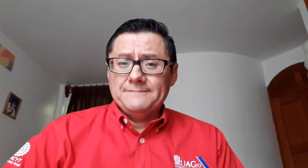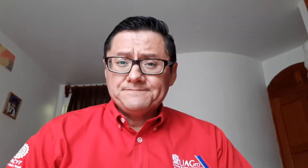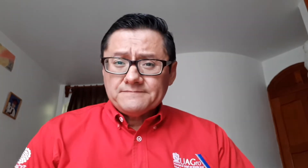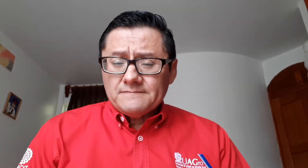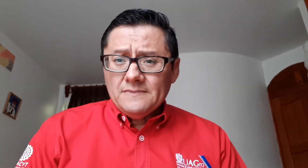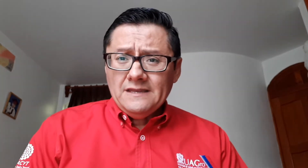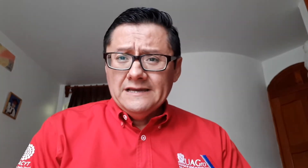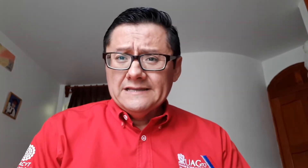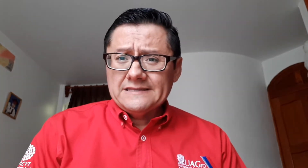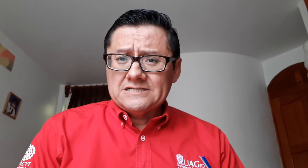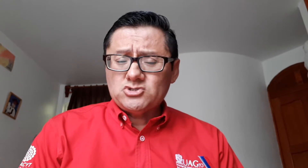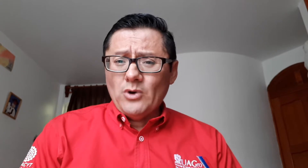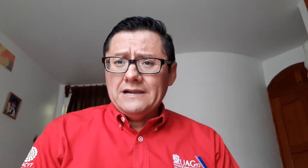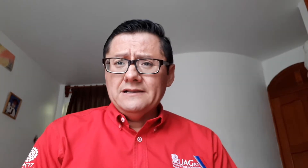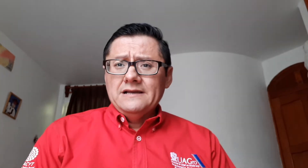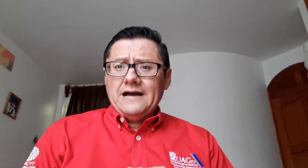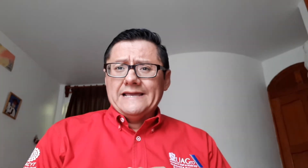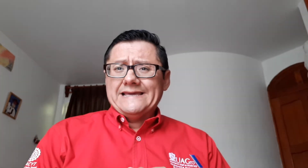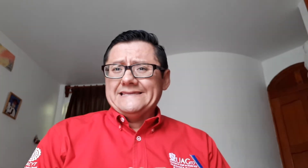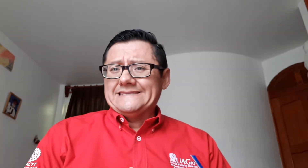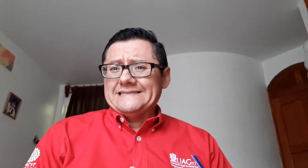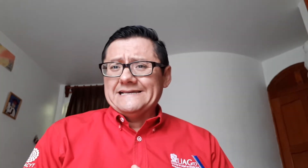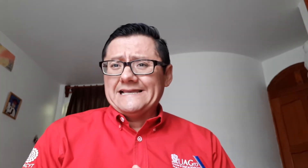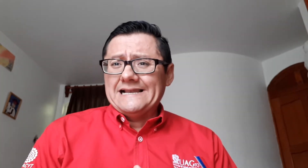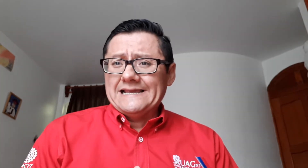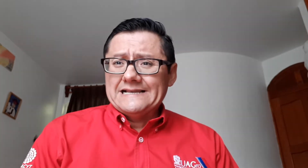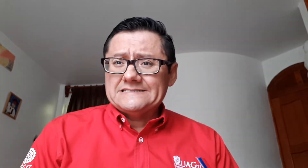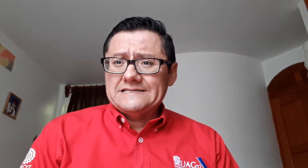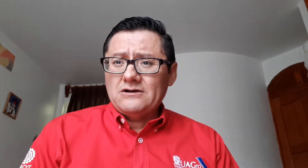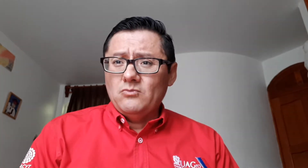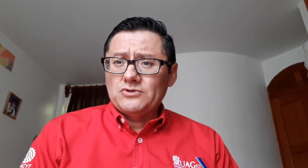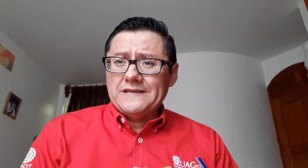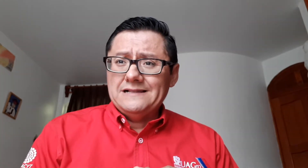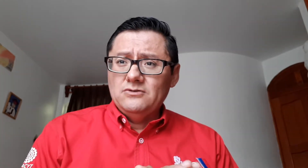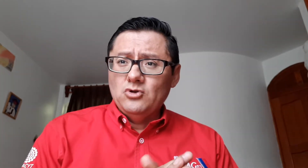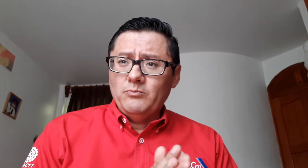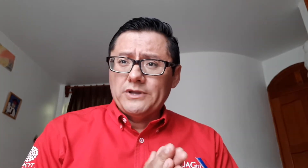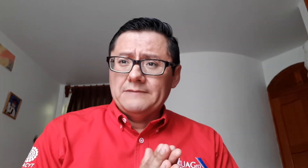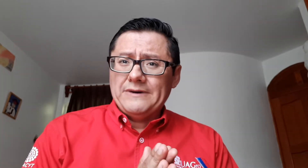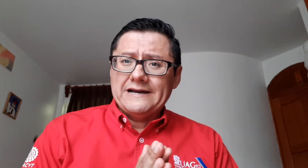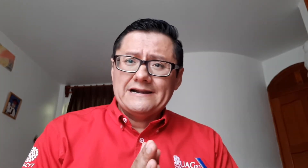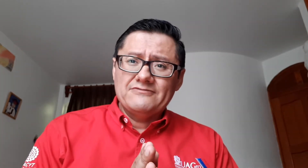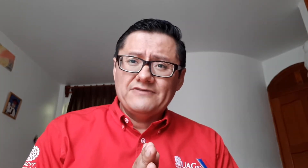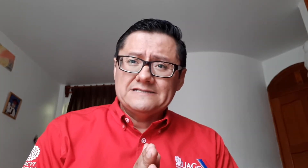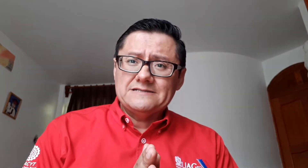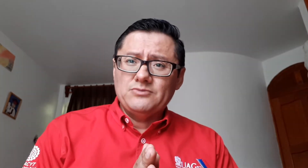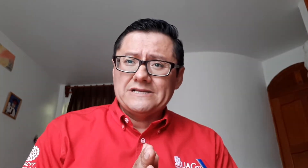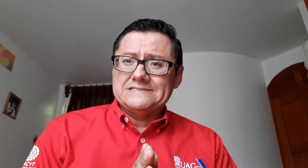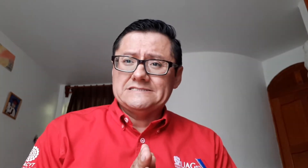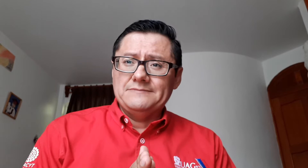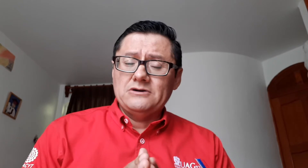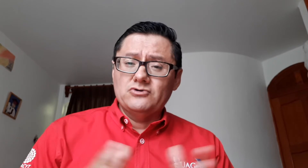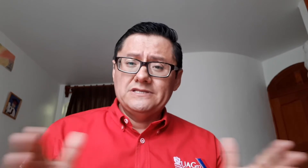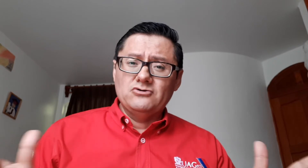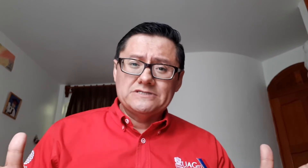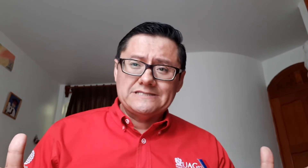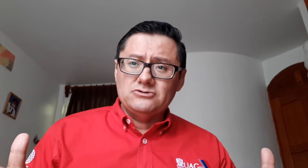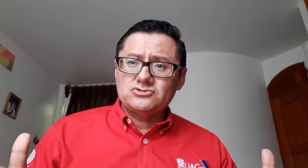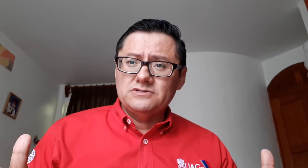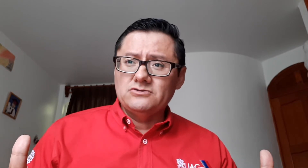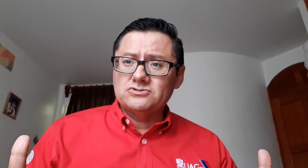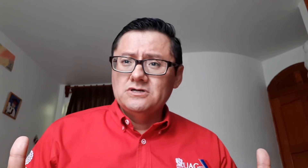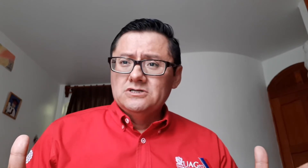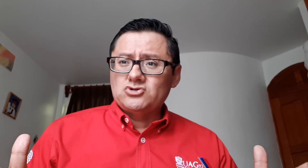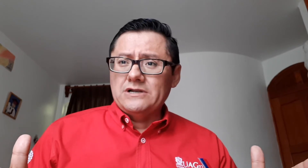manera textual: hay que entender que la Iglesia como tal no puede pagar la fianza porque el sistema jurídico de